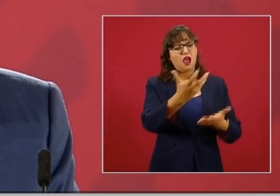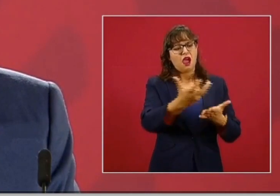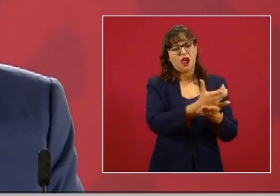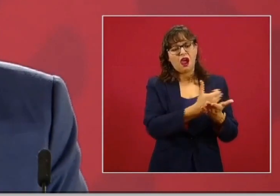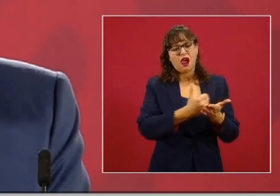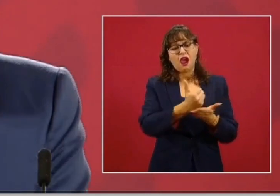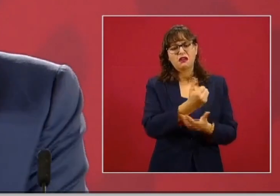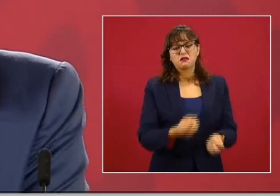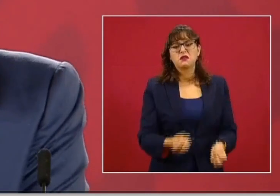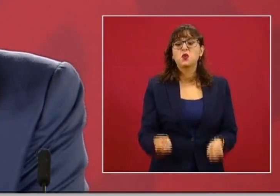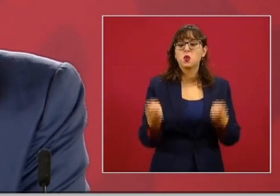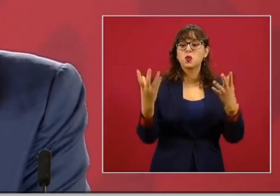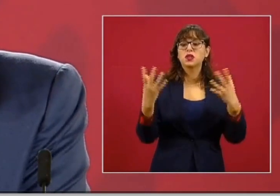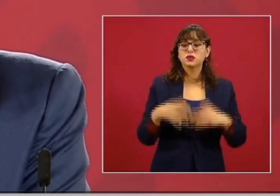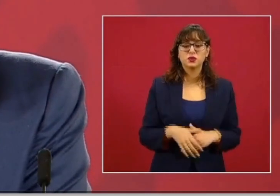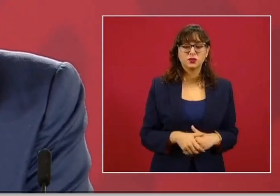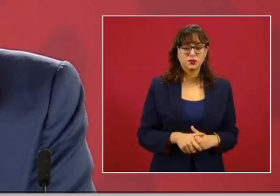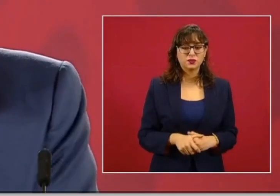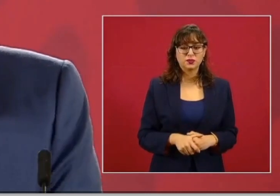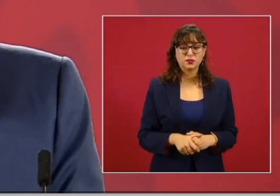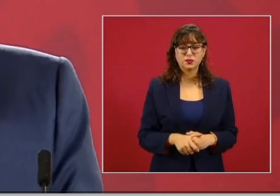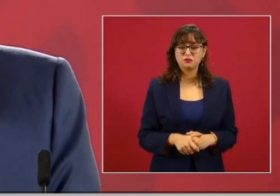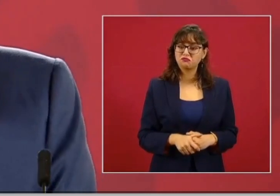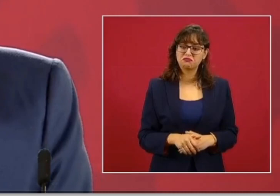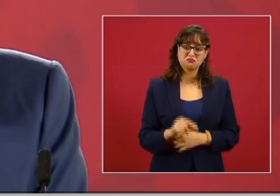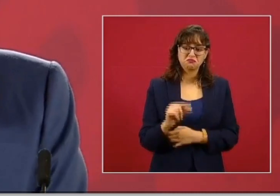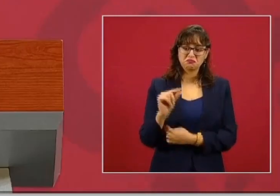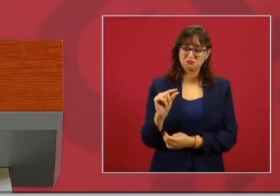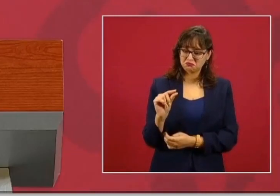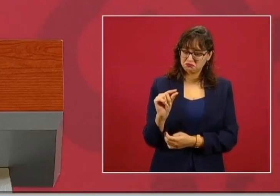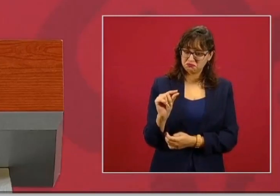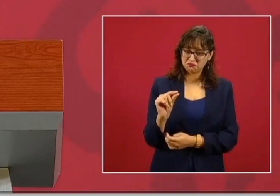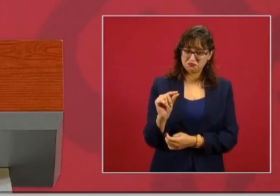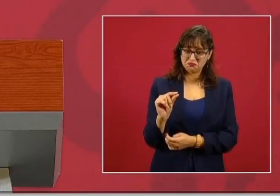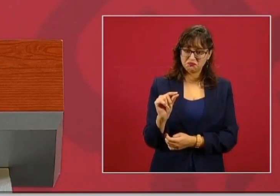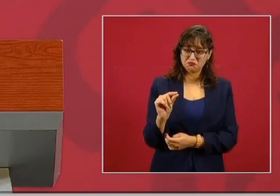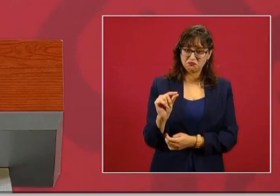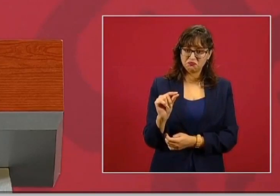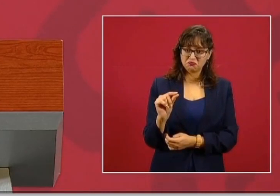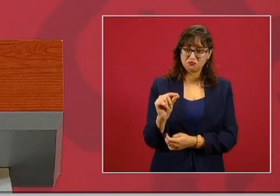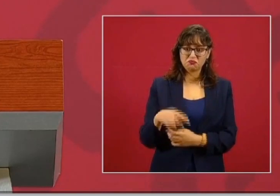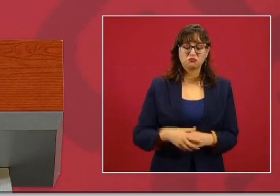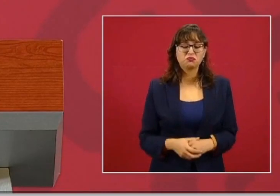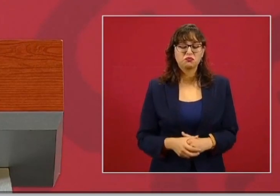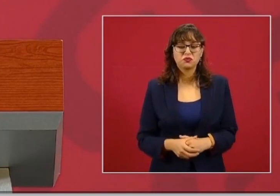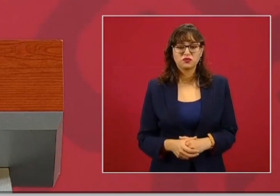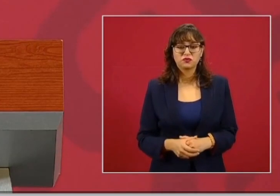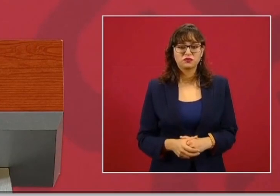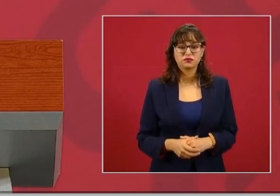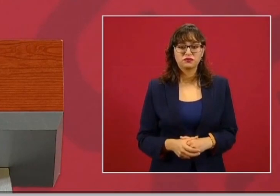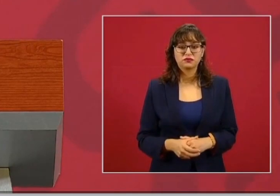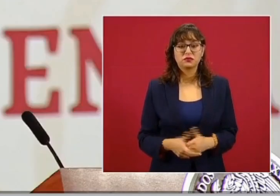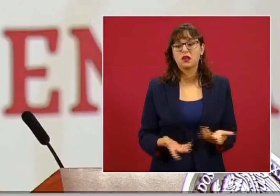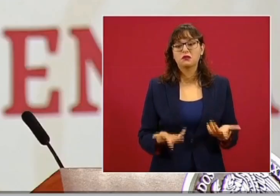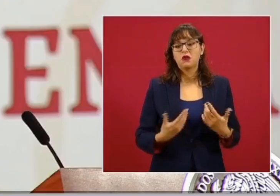Si hablamos de $1,000 millones, son 22, 23 mil millones de